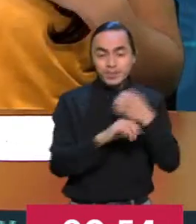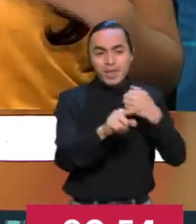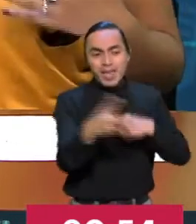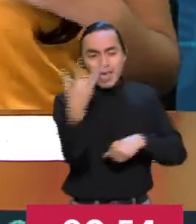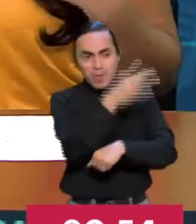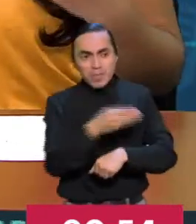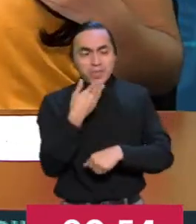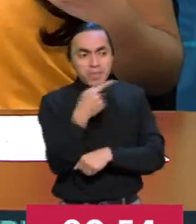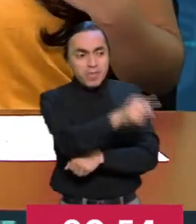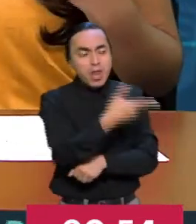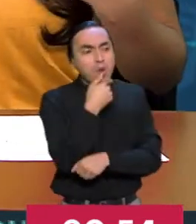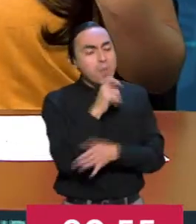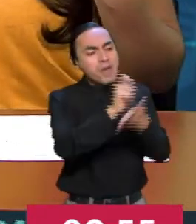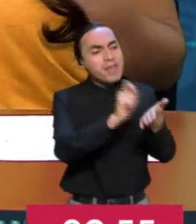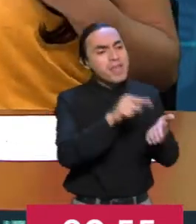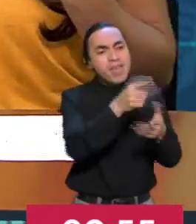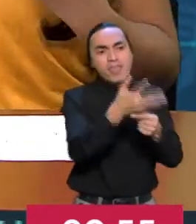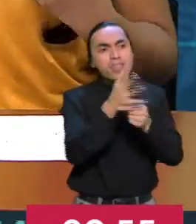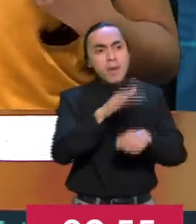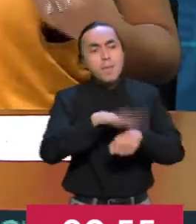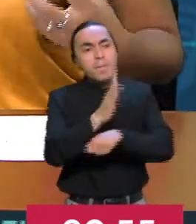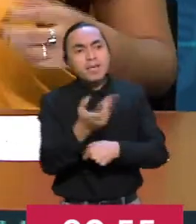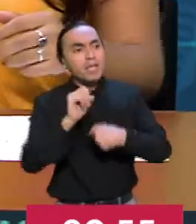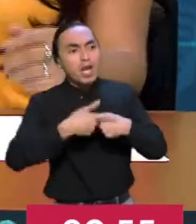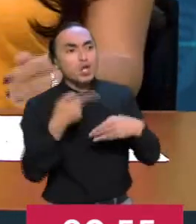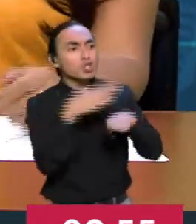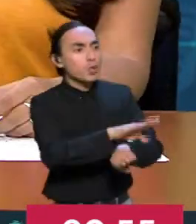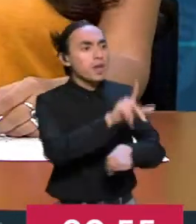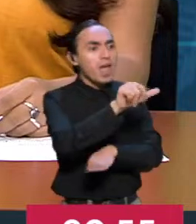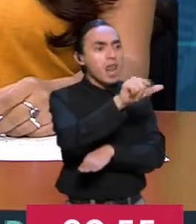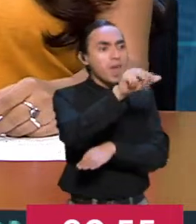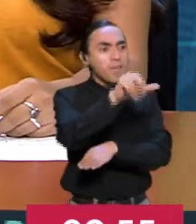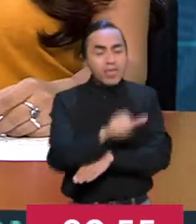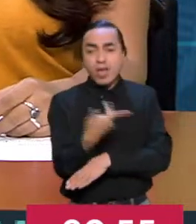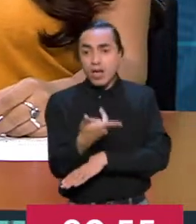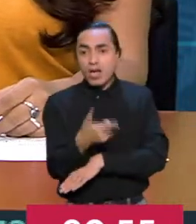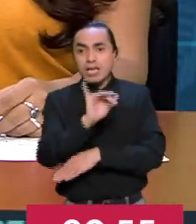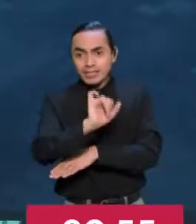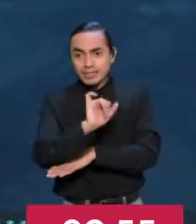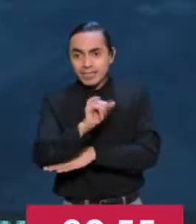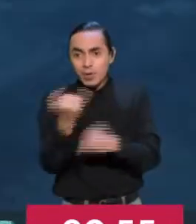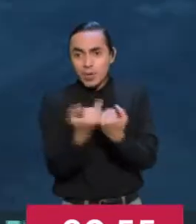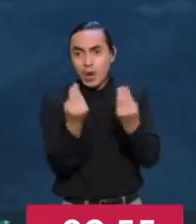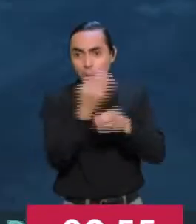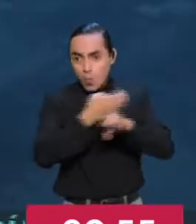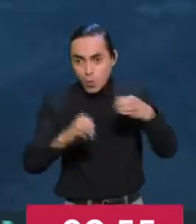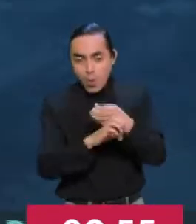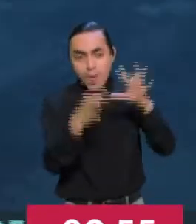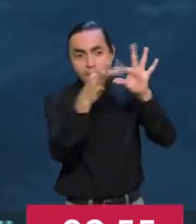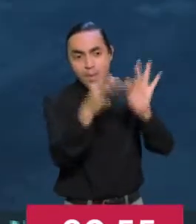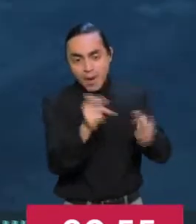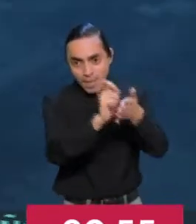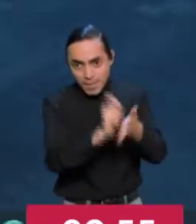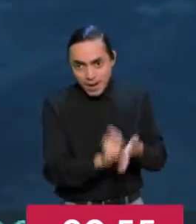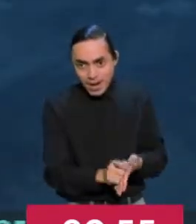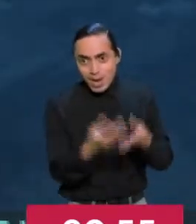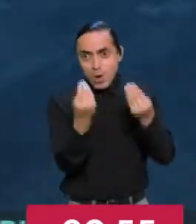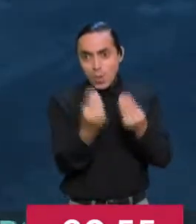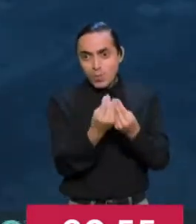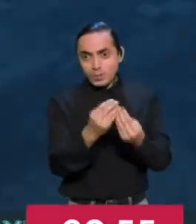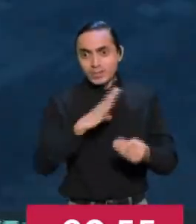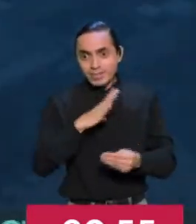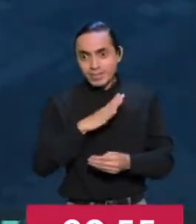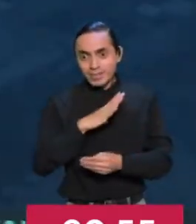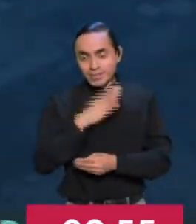menciona Salvador Novo precisamente de esto? ¿Hay algo así que destaque de la Alameda? Sí, claro que sí, de la Alameda, bueno, cuenta muchísimas cosas, porque creo que también una de las habilidades que